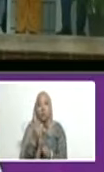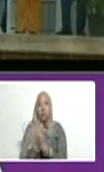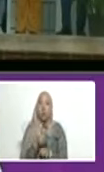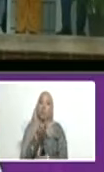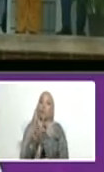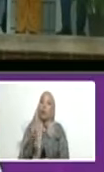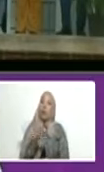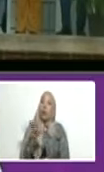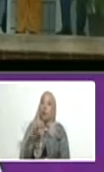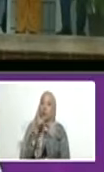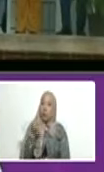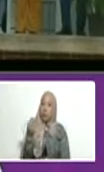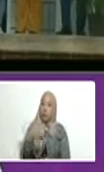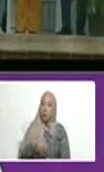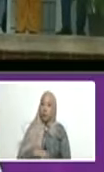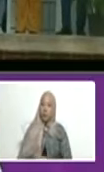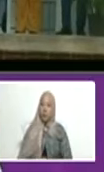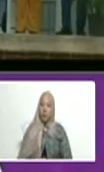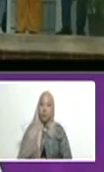23.